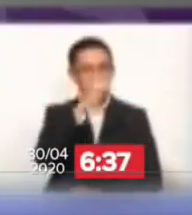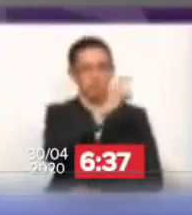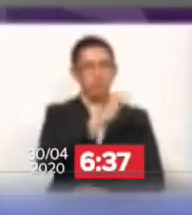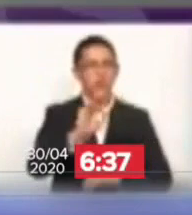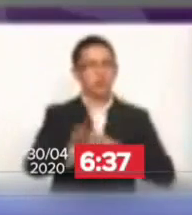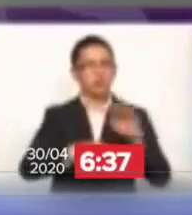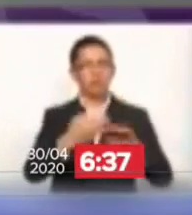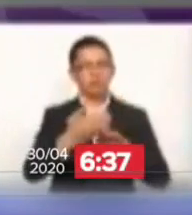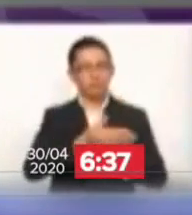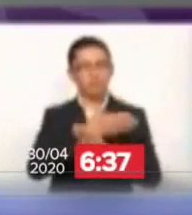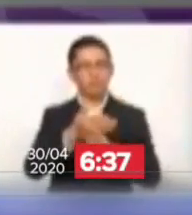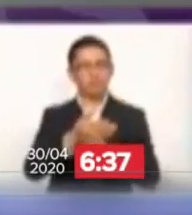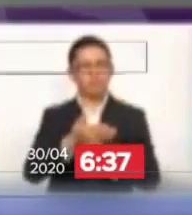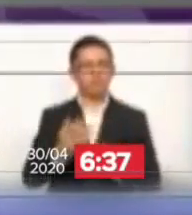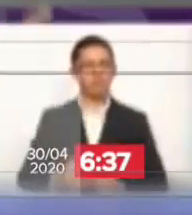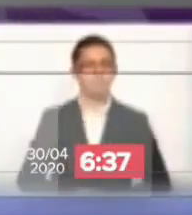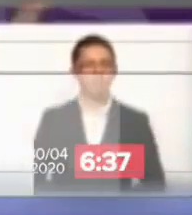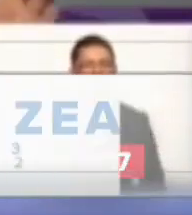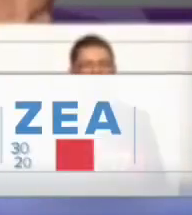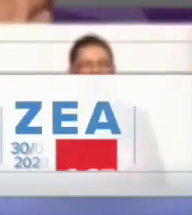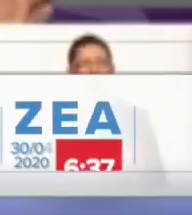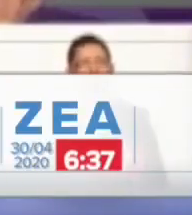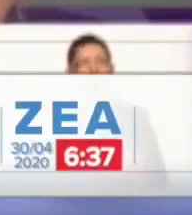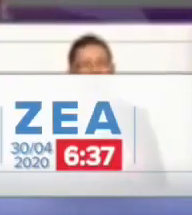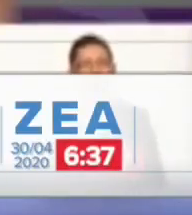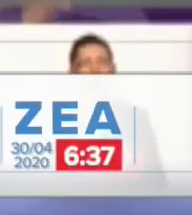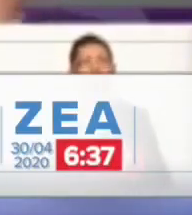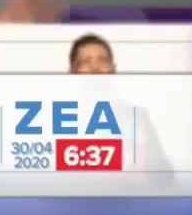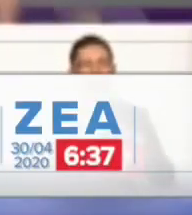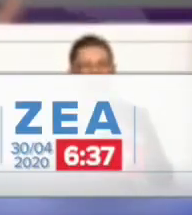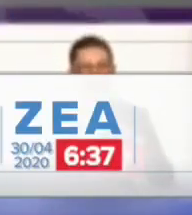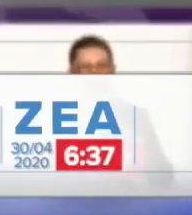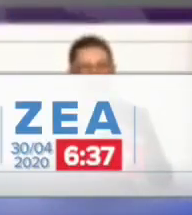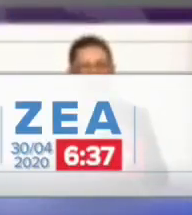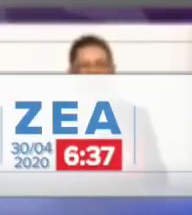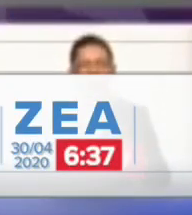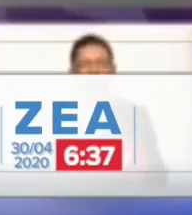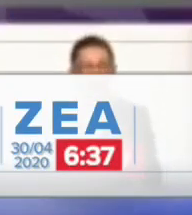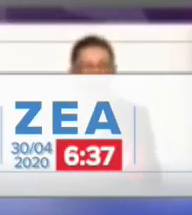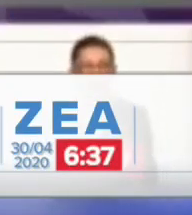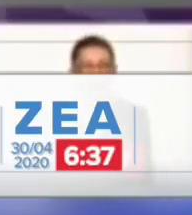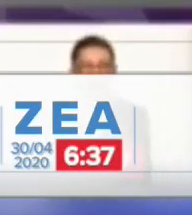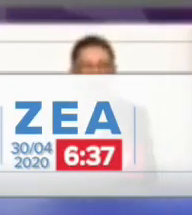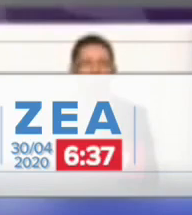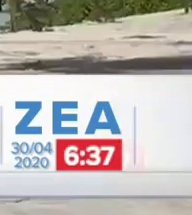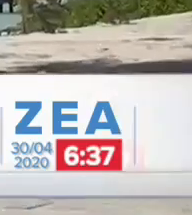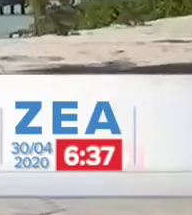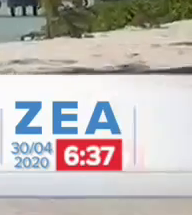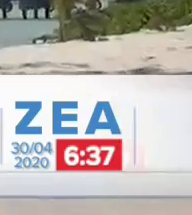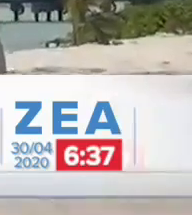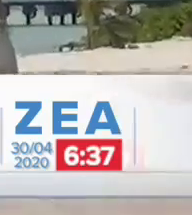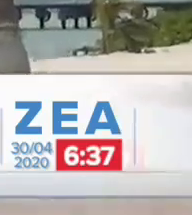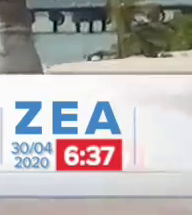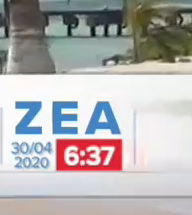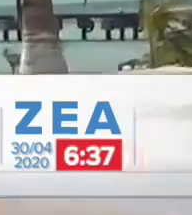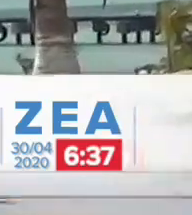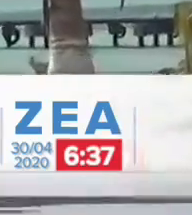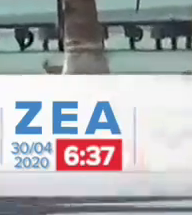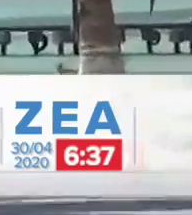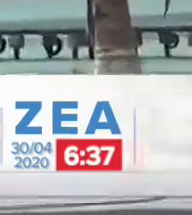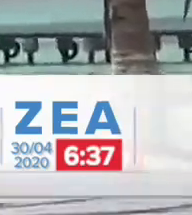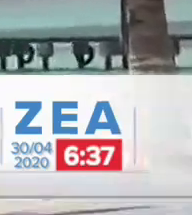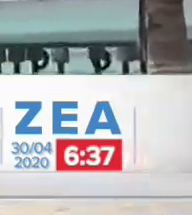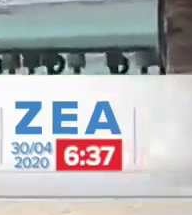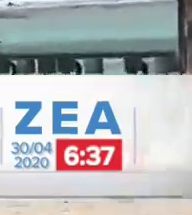quedarse en casa aplicar las medidas más estrictas de movilidad y distanciamiento además de higiene para evitar el mayor número de contagios y salvar